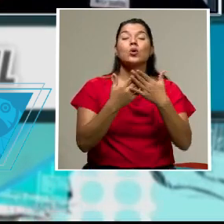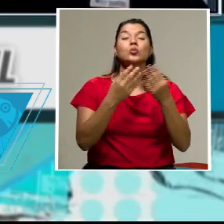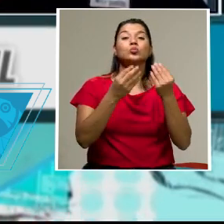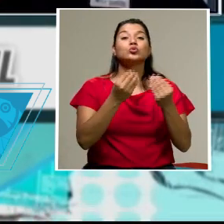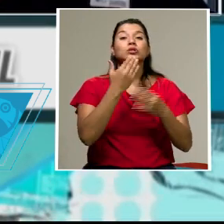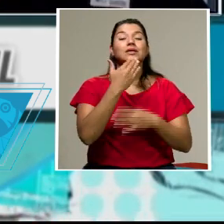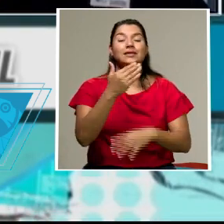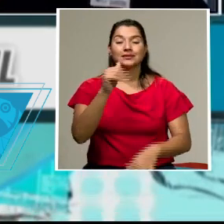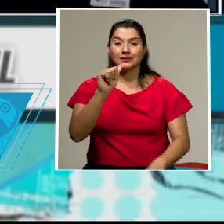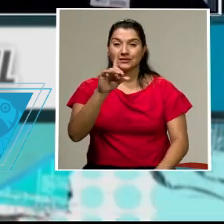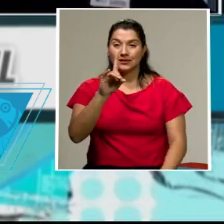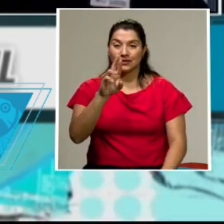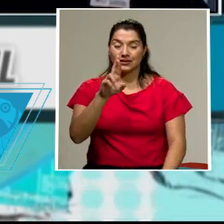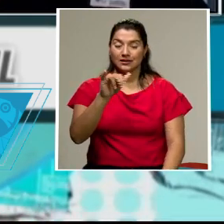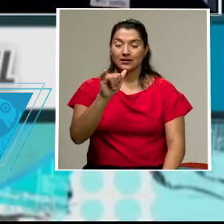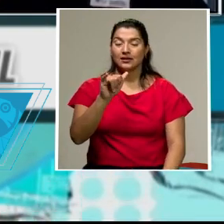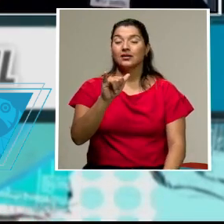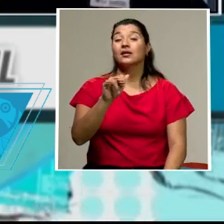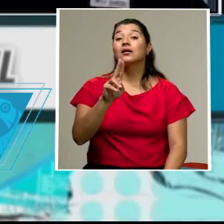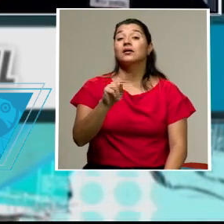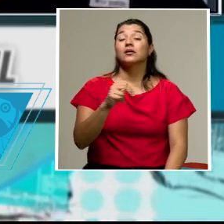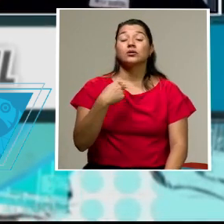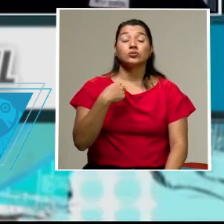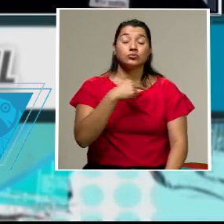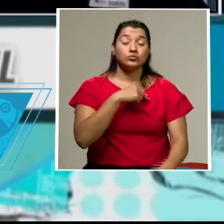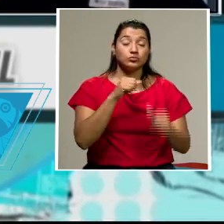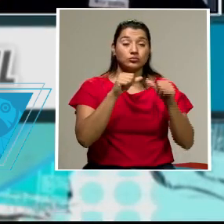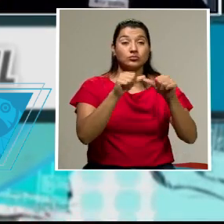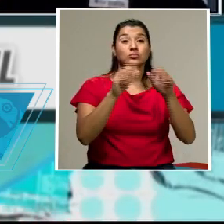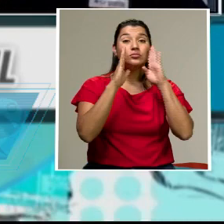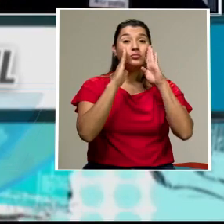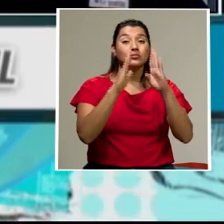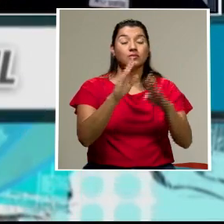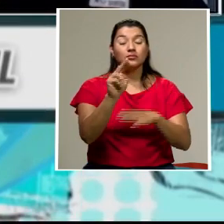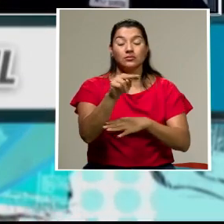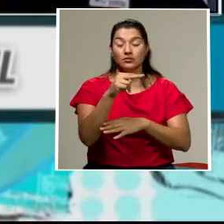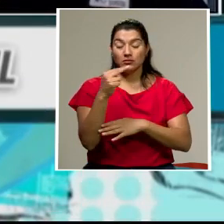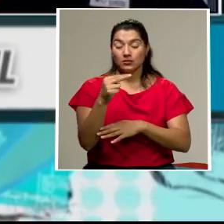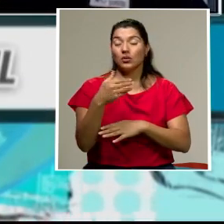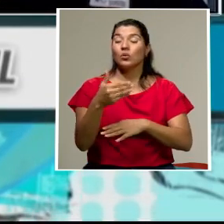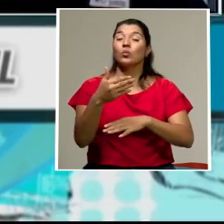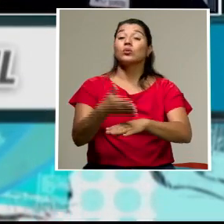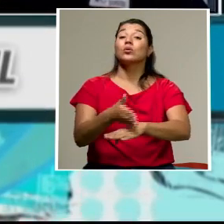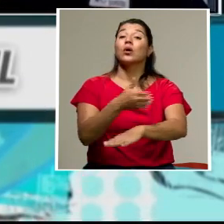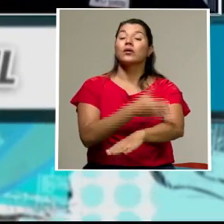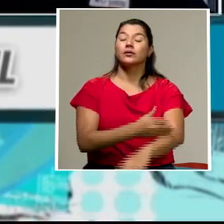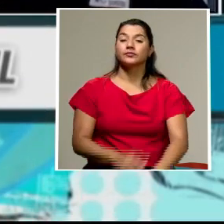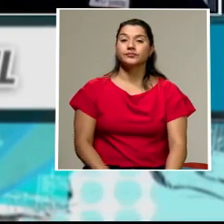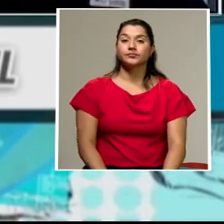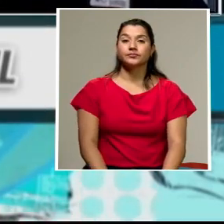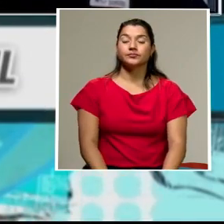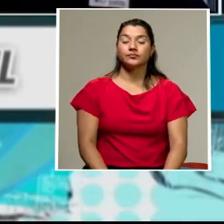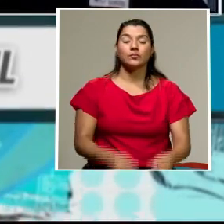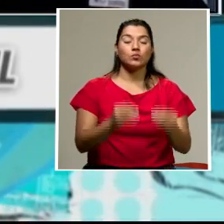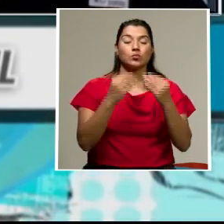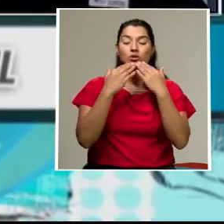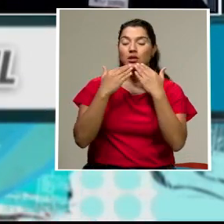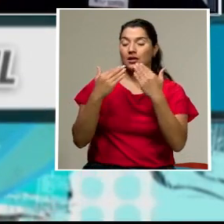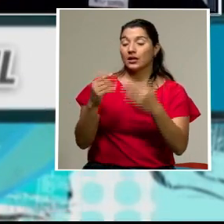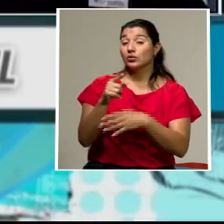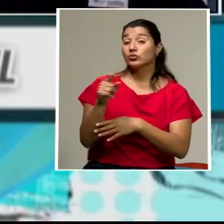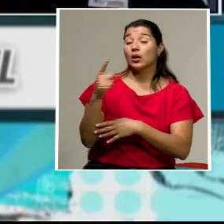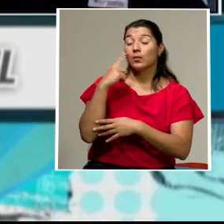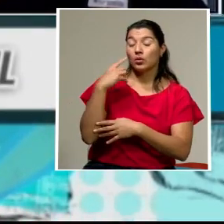gracias, don Adrián. Le vamos a dar estando seguimiento a esta noticia, al avance de este prototipo. Muchísimas gracias a ustedes